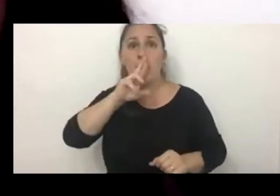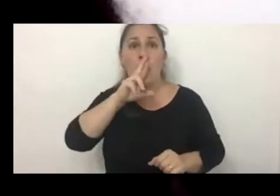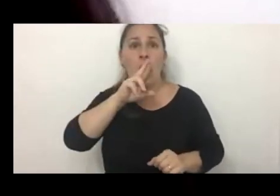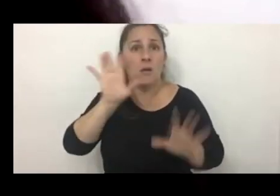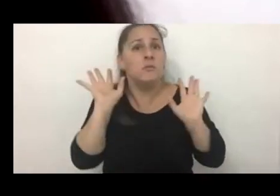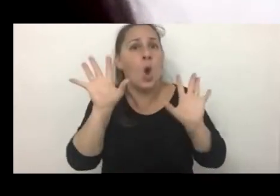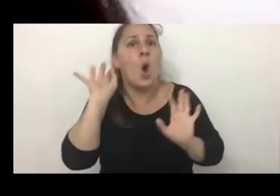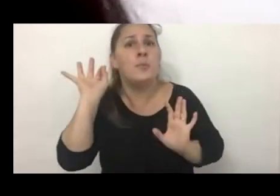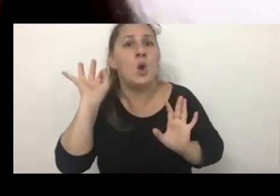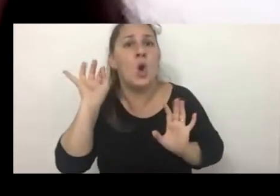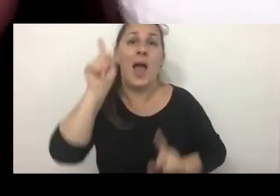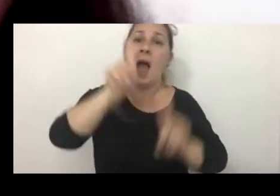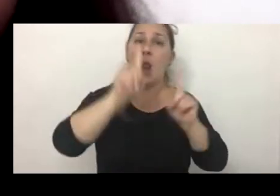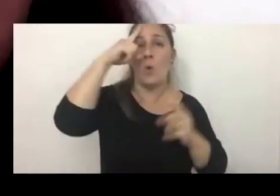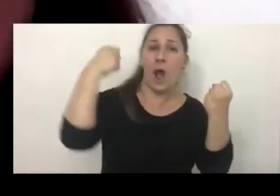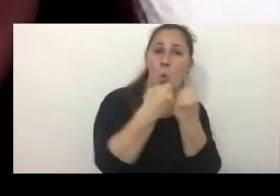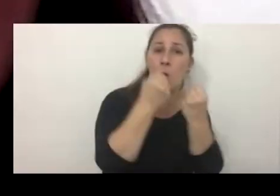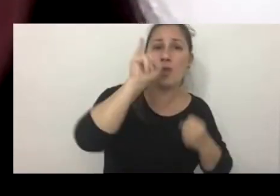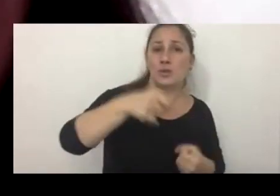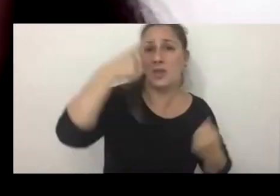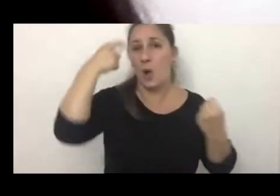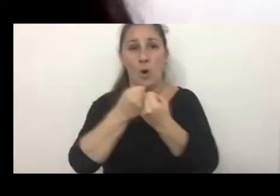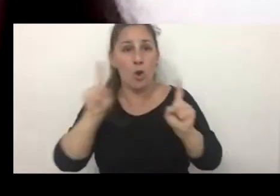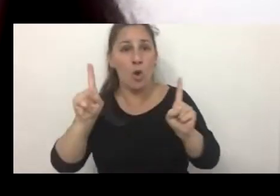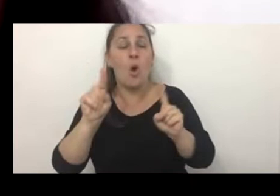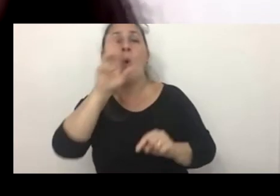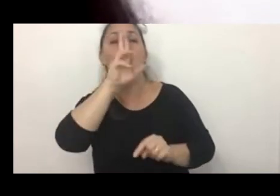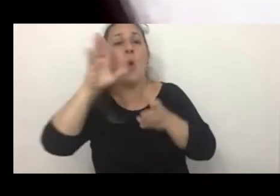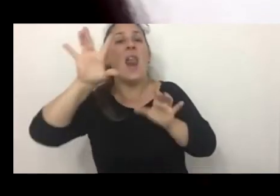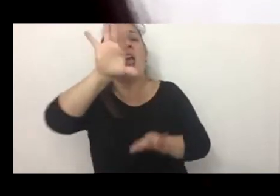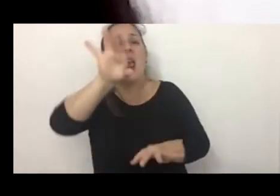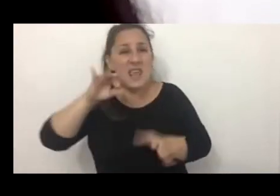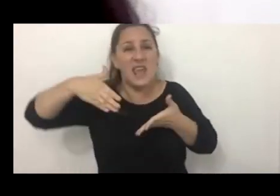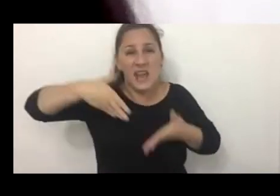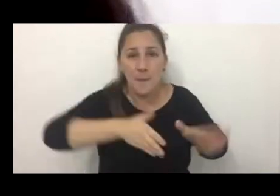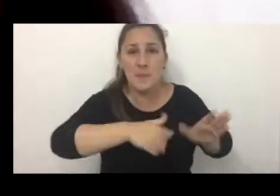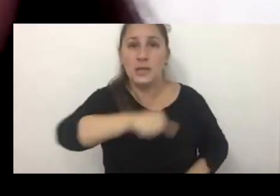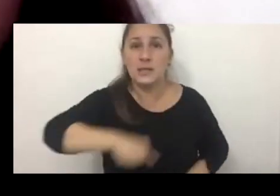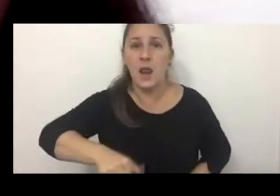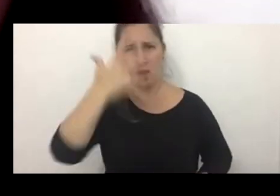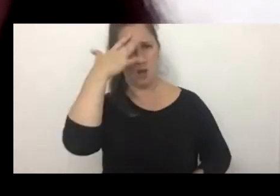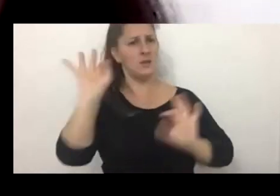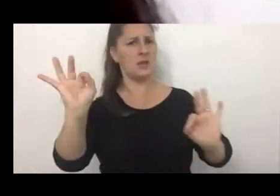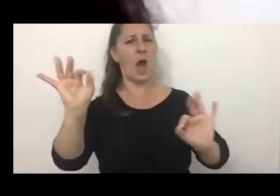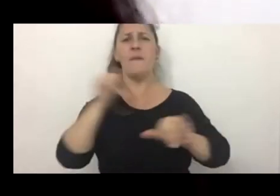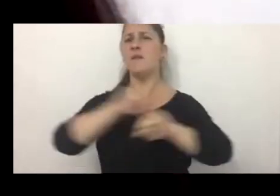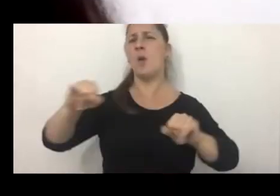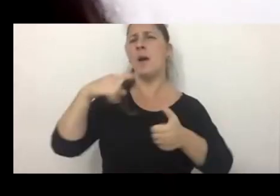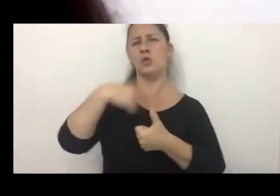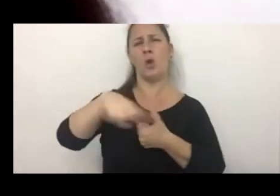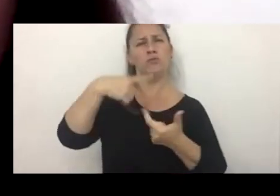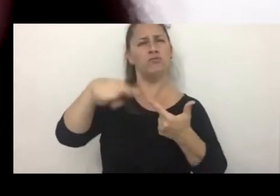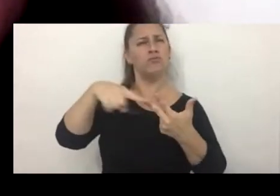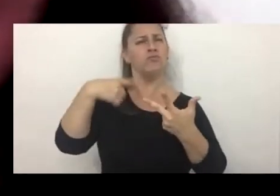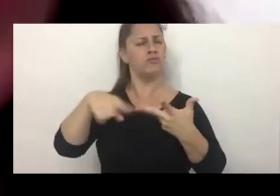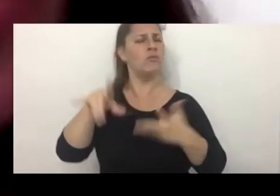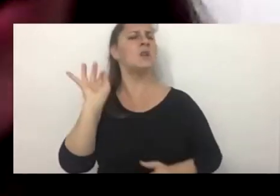luego decidir qué es lo que quiere para ella. Y esto va desde elegir un parto totalmente fisiológico en